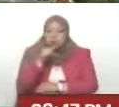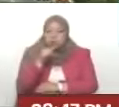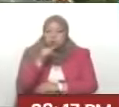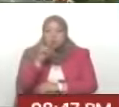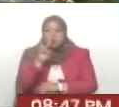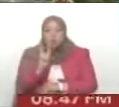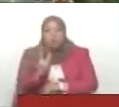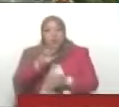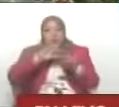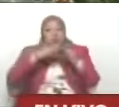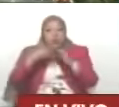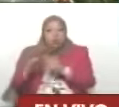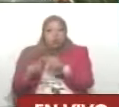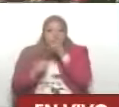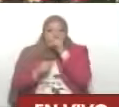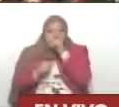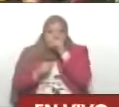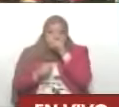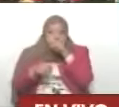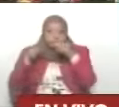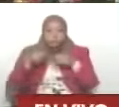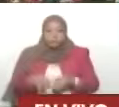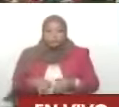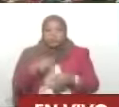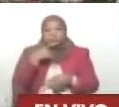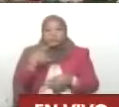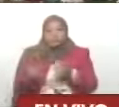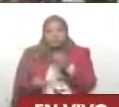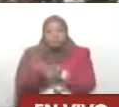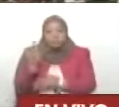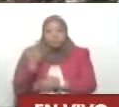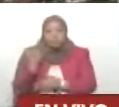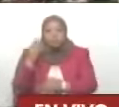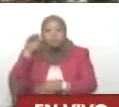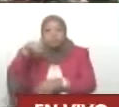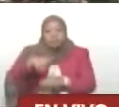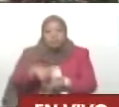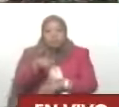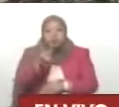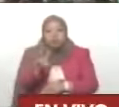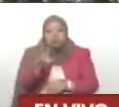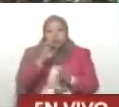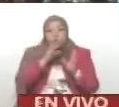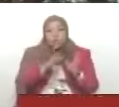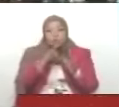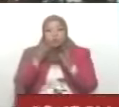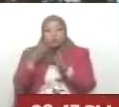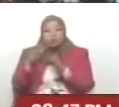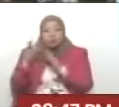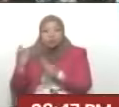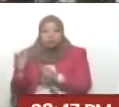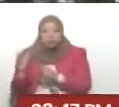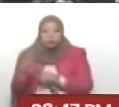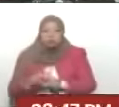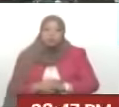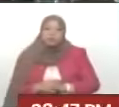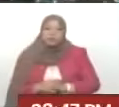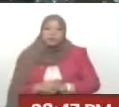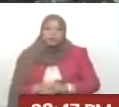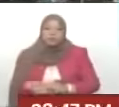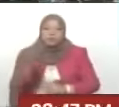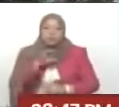2 comunas, que es Flor de Araguaney y Diosdado Cabello. Ahí nos organizamos. Primeramente hicimos